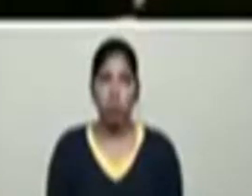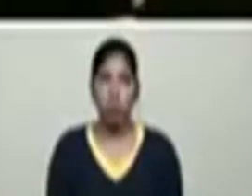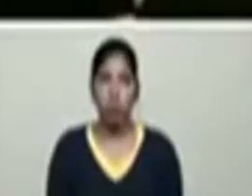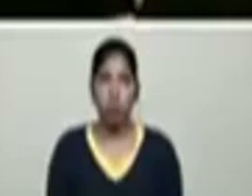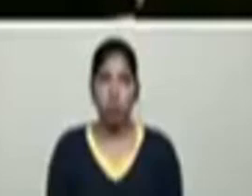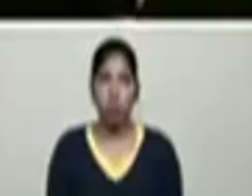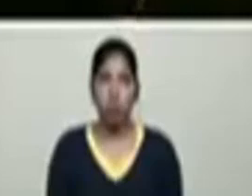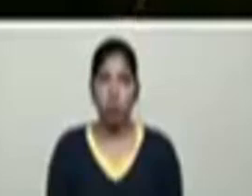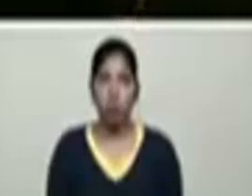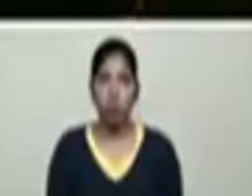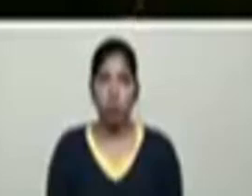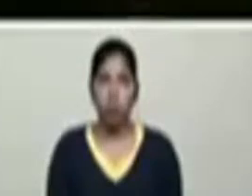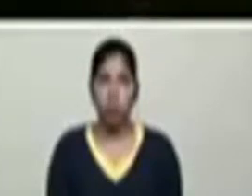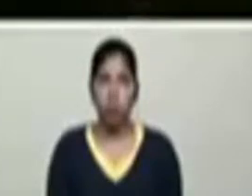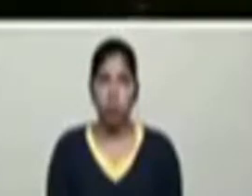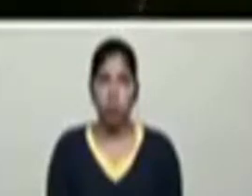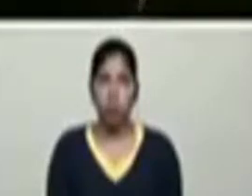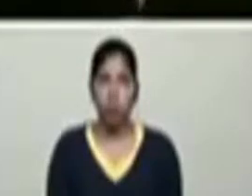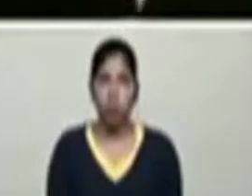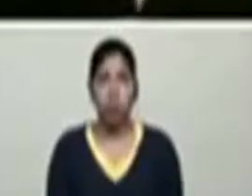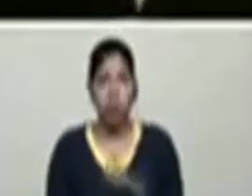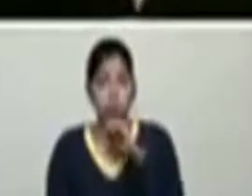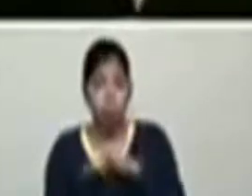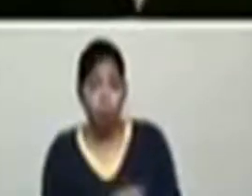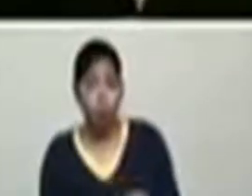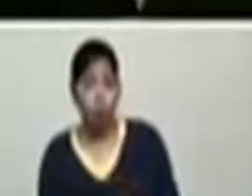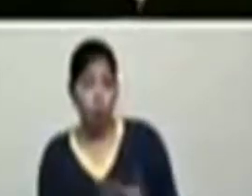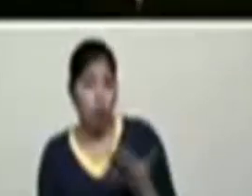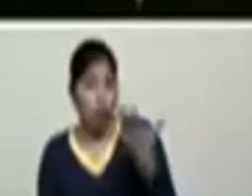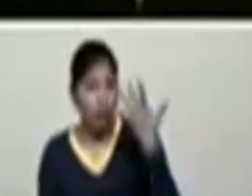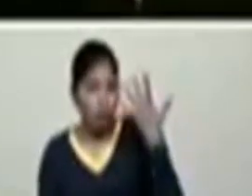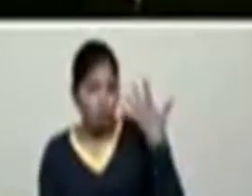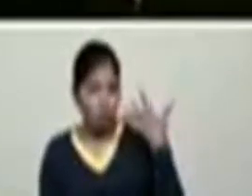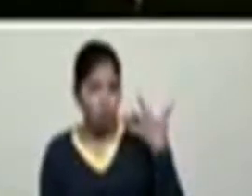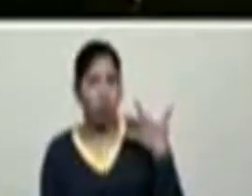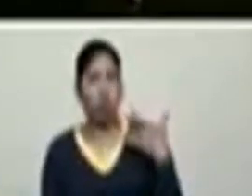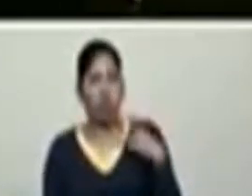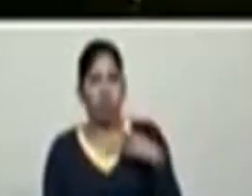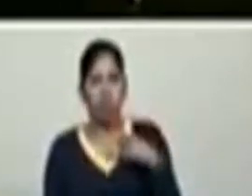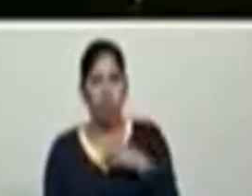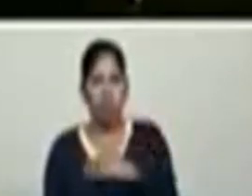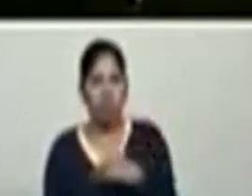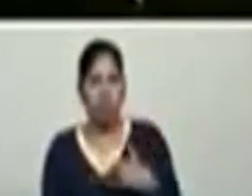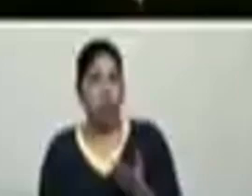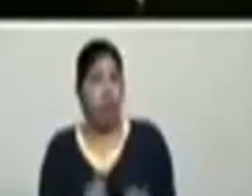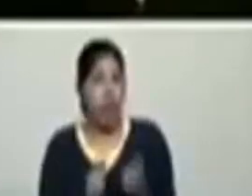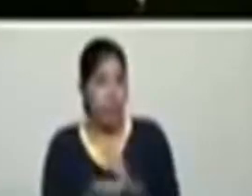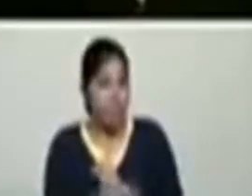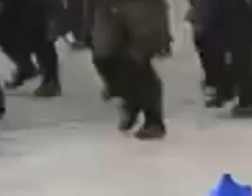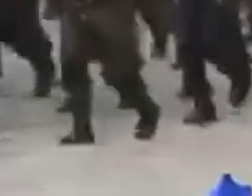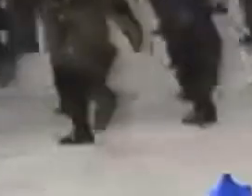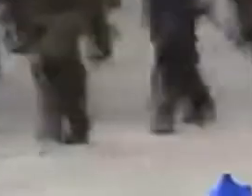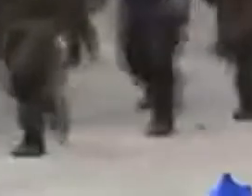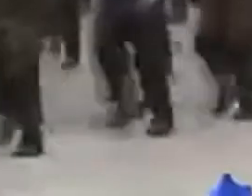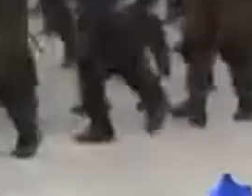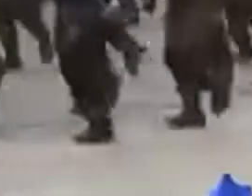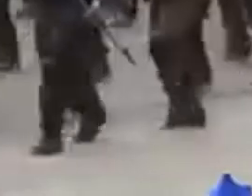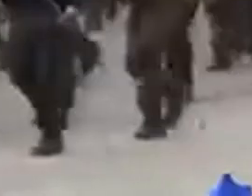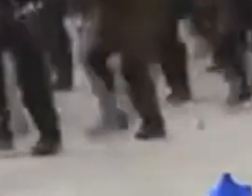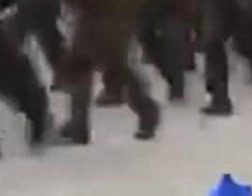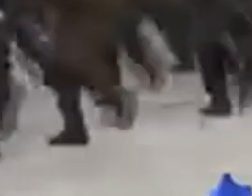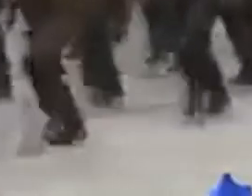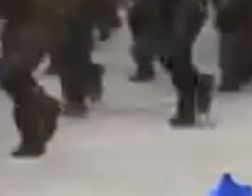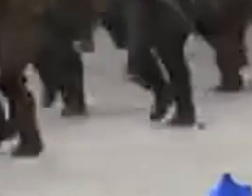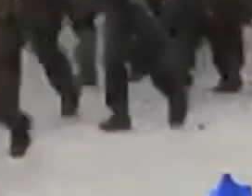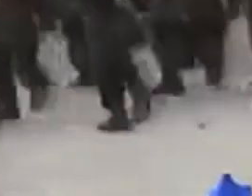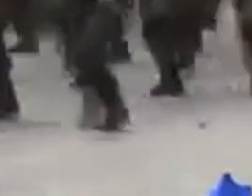vida por Venezuela deben hacerlo maduro teme a lo que está sucediendo señores así como lo están escuchando Nicolás Maduro le ha pedido lealtad